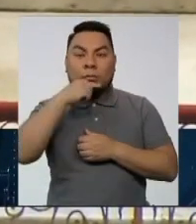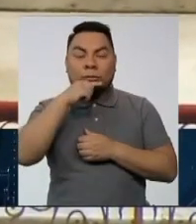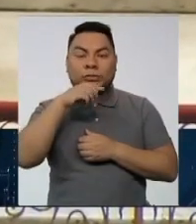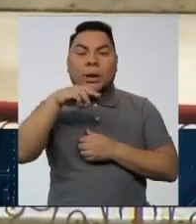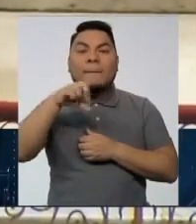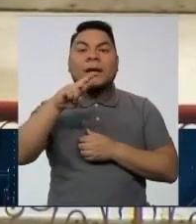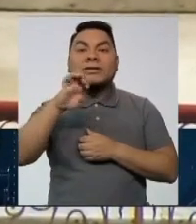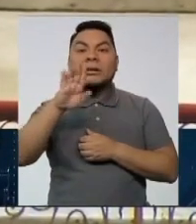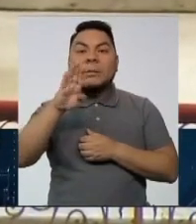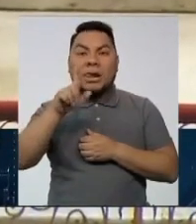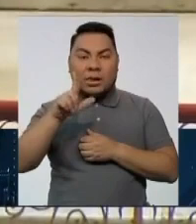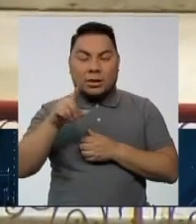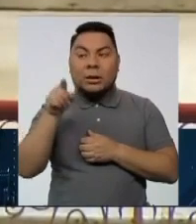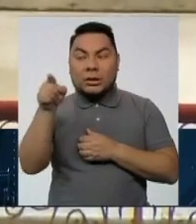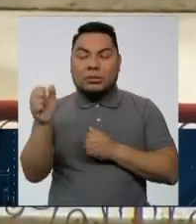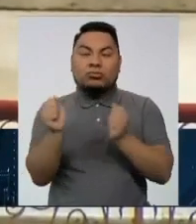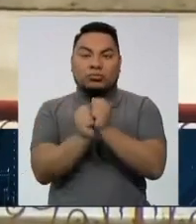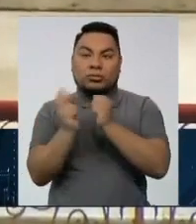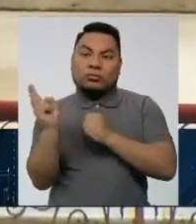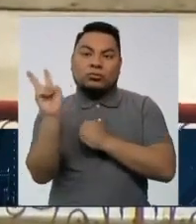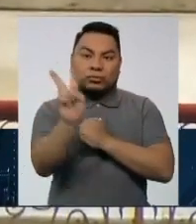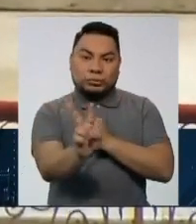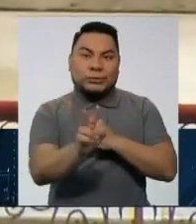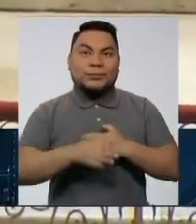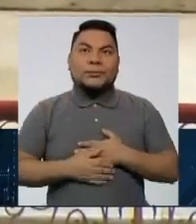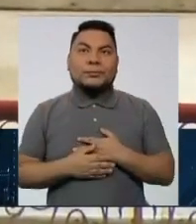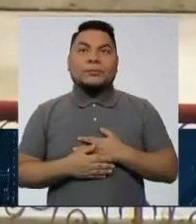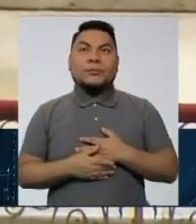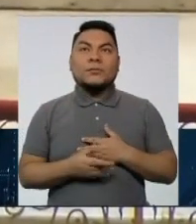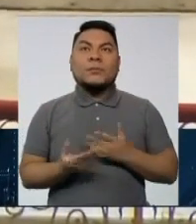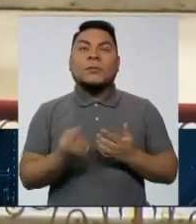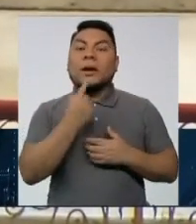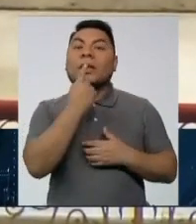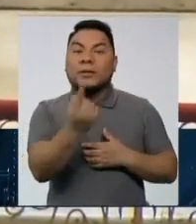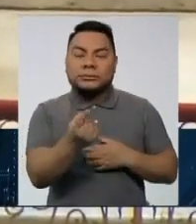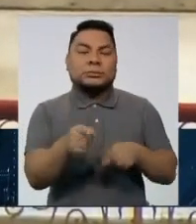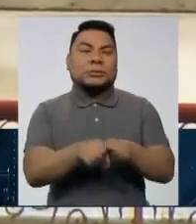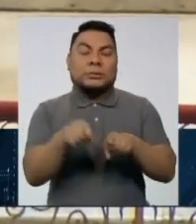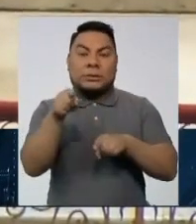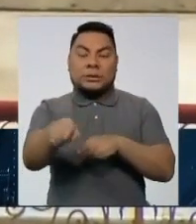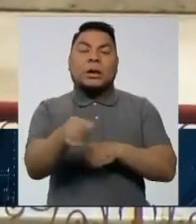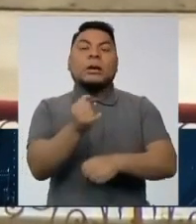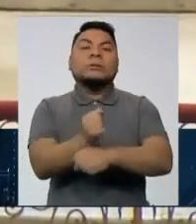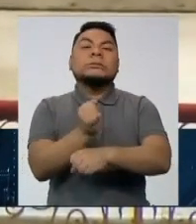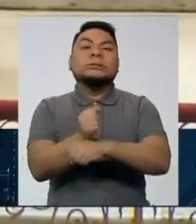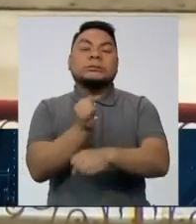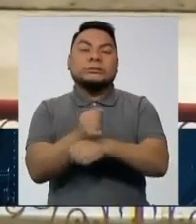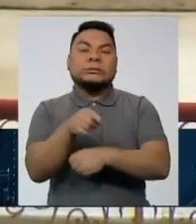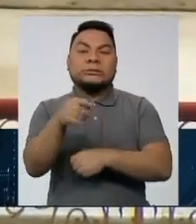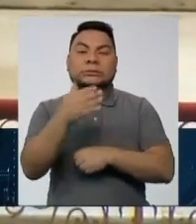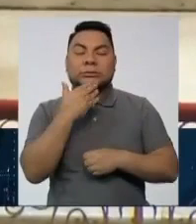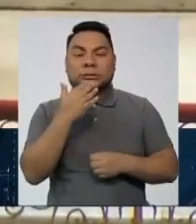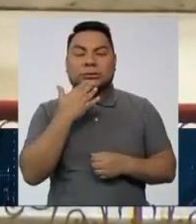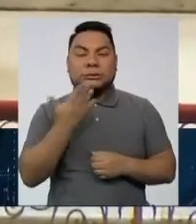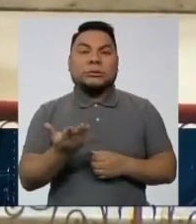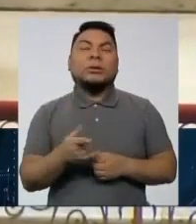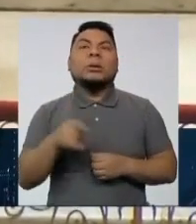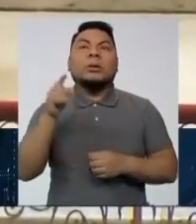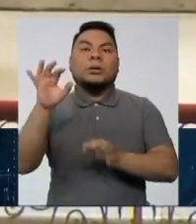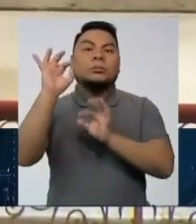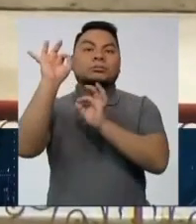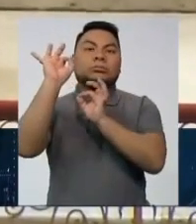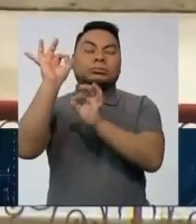Maribel Díaz Cabello. Hay que mencionar que la misa es oficiada por el